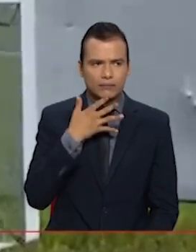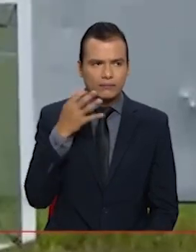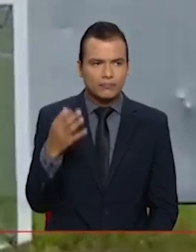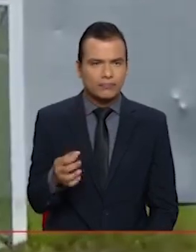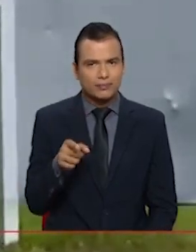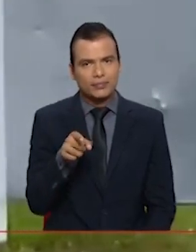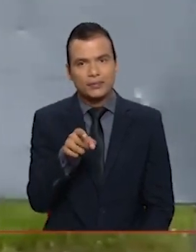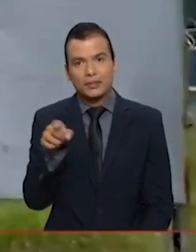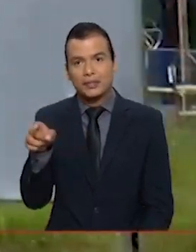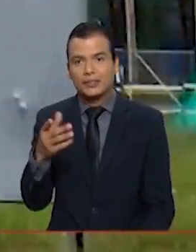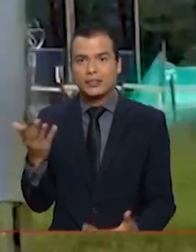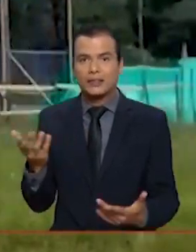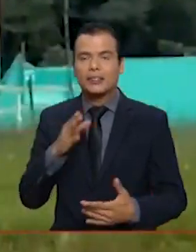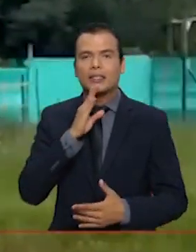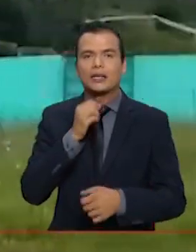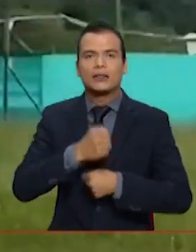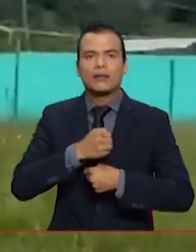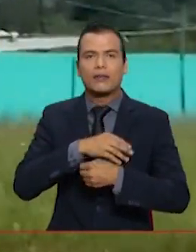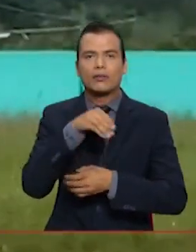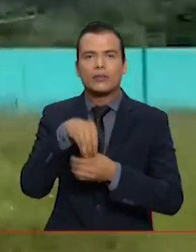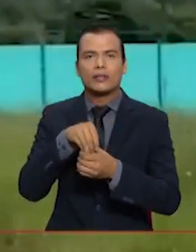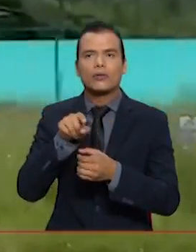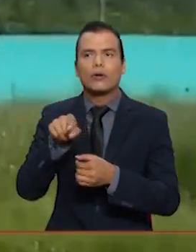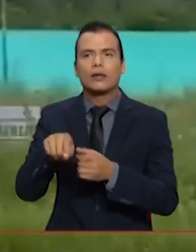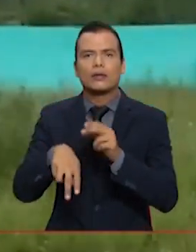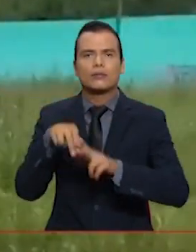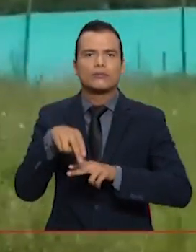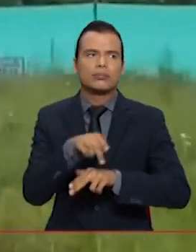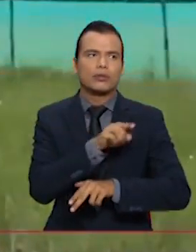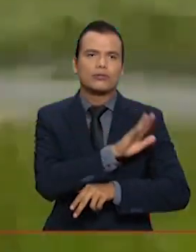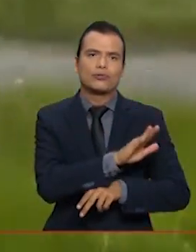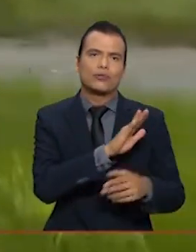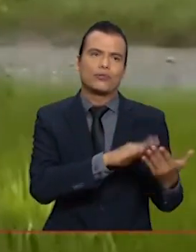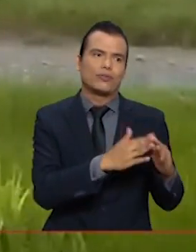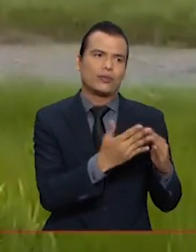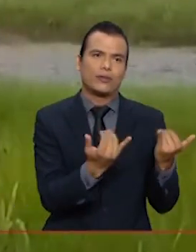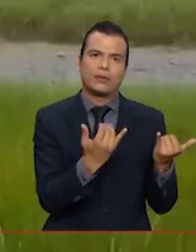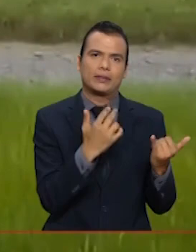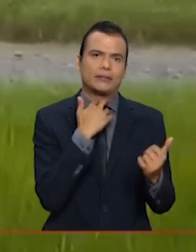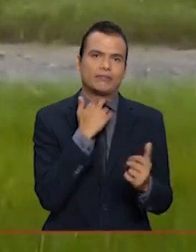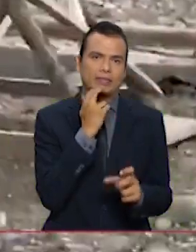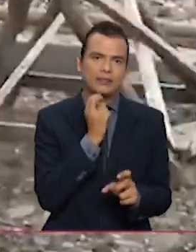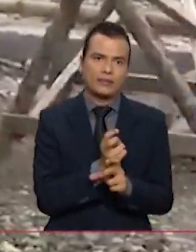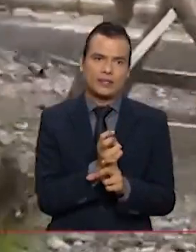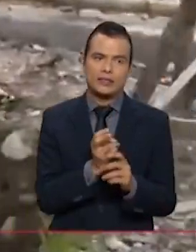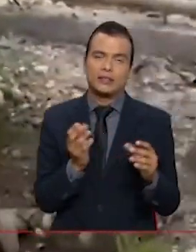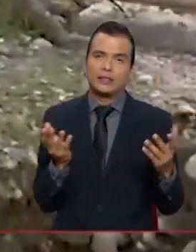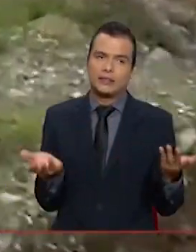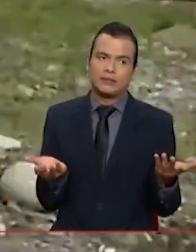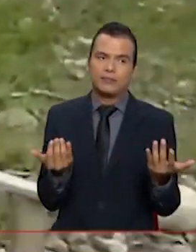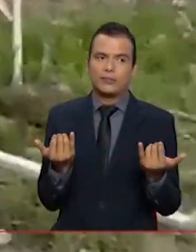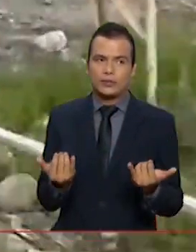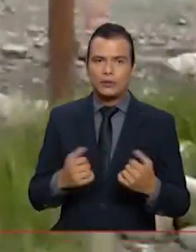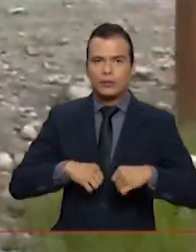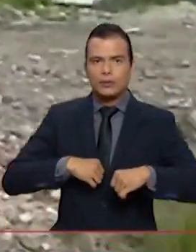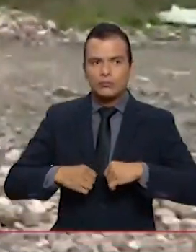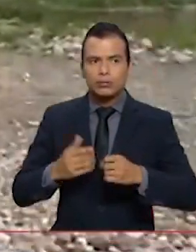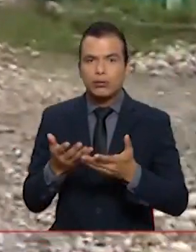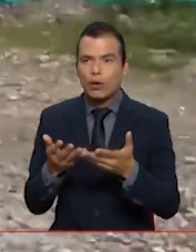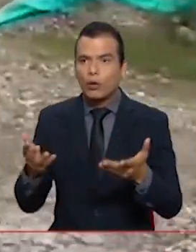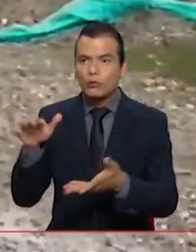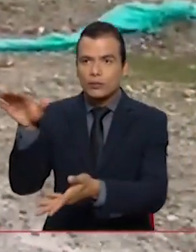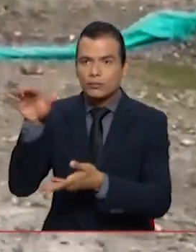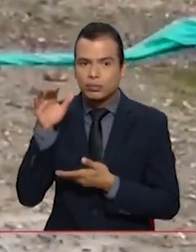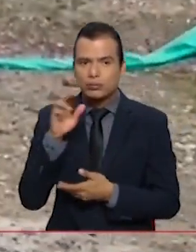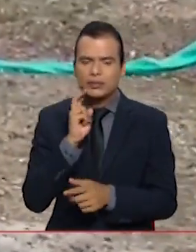obra es suministrada por la propia comunidad, por parte de orden público, las cuales han impedido el ingreso de materiales